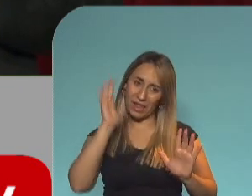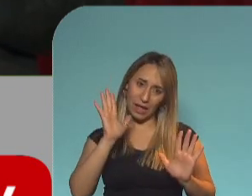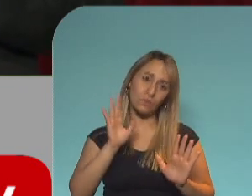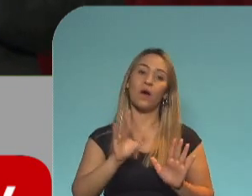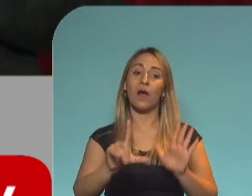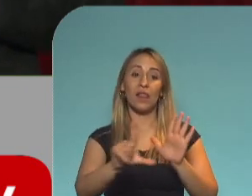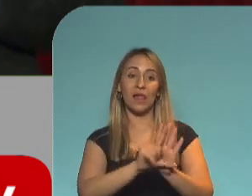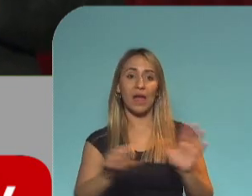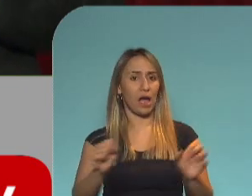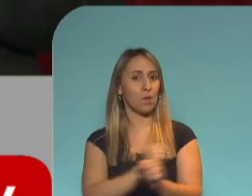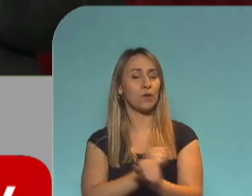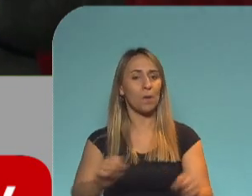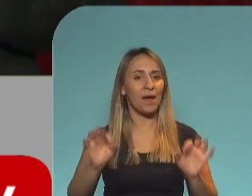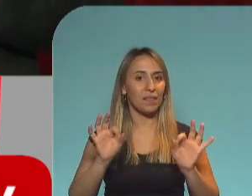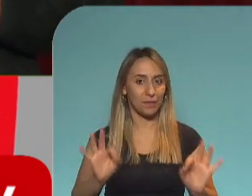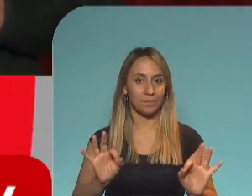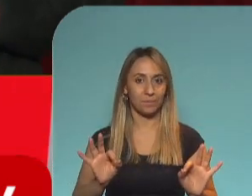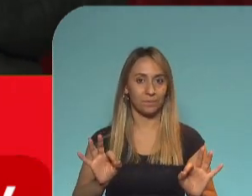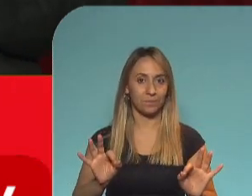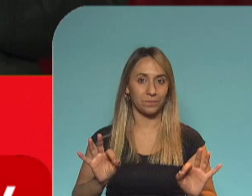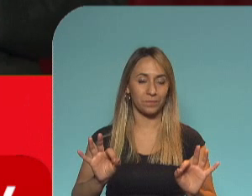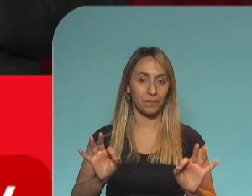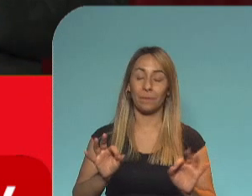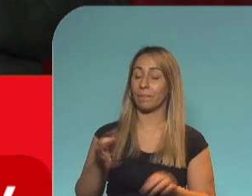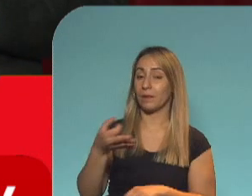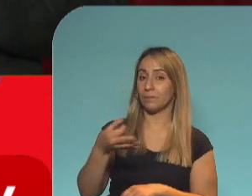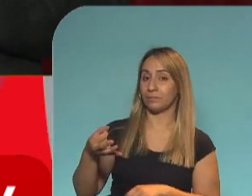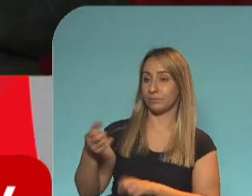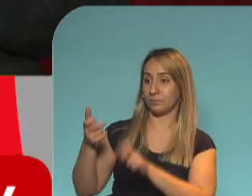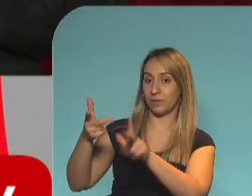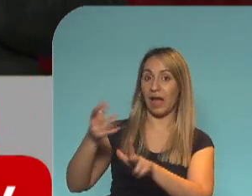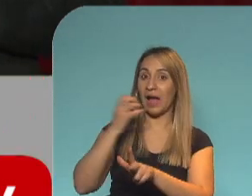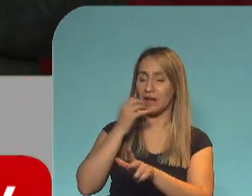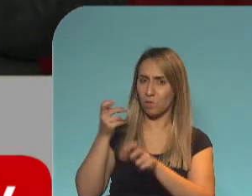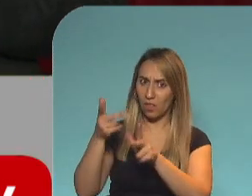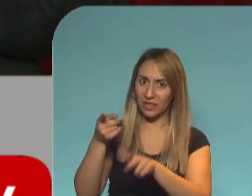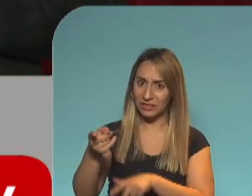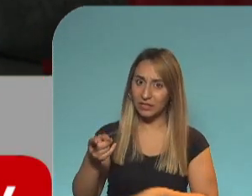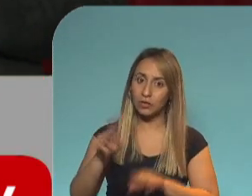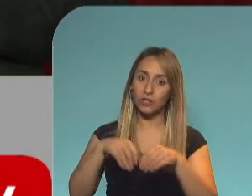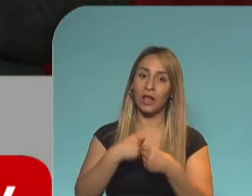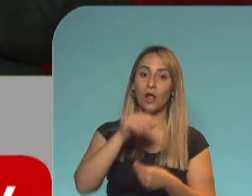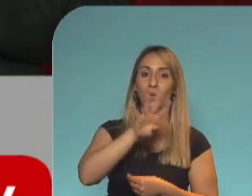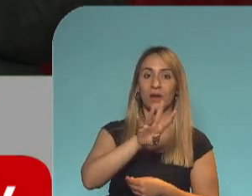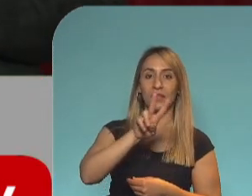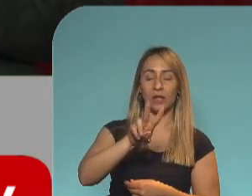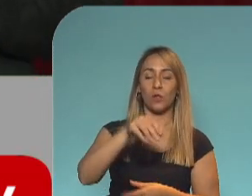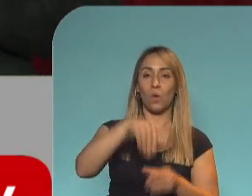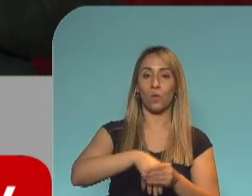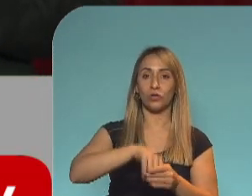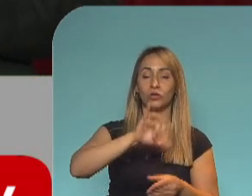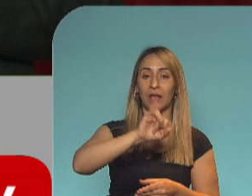salir aprobada, como vos acabás de mencionar, fueron 42 votos a favor,